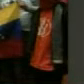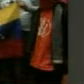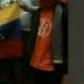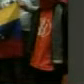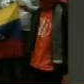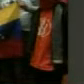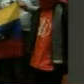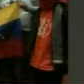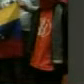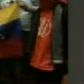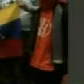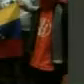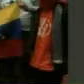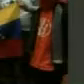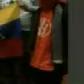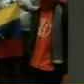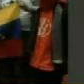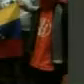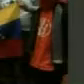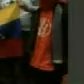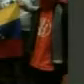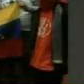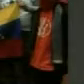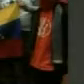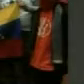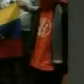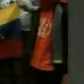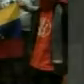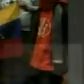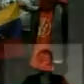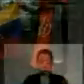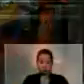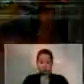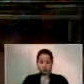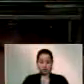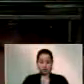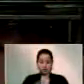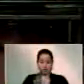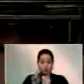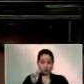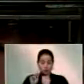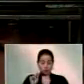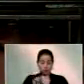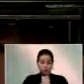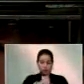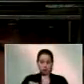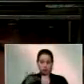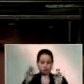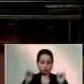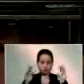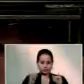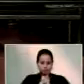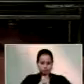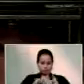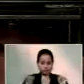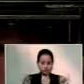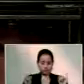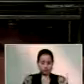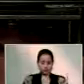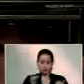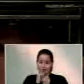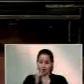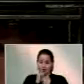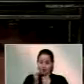comentando, estas reuniones el día de hoy. Son las cinco en punto, nosotros vamos a despedir esta emisión de